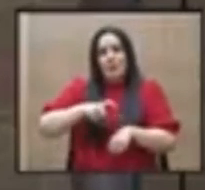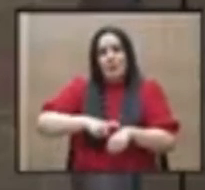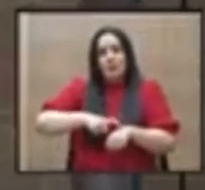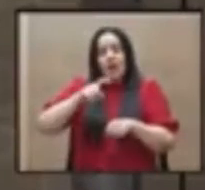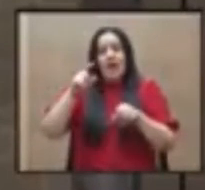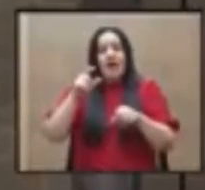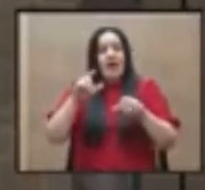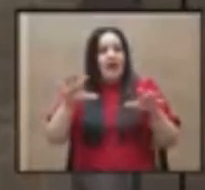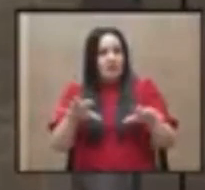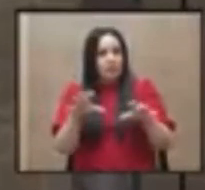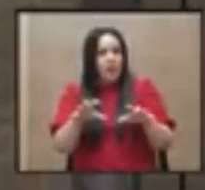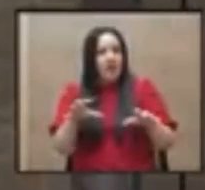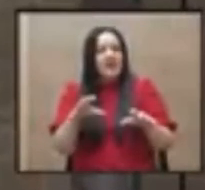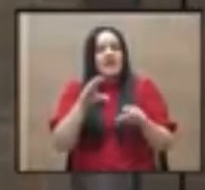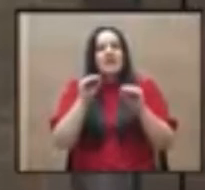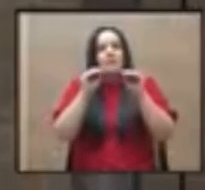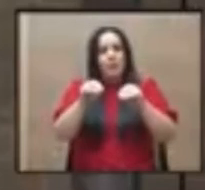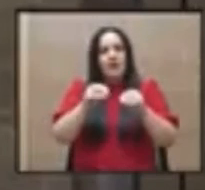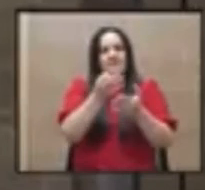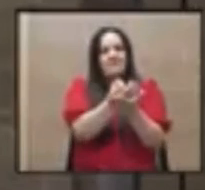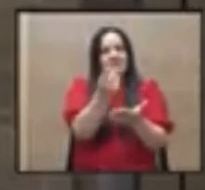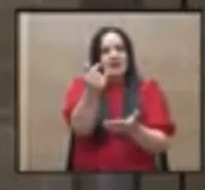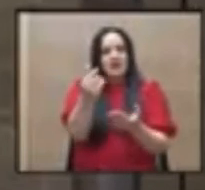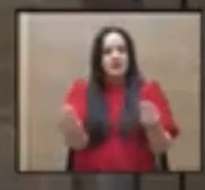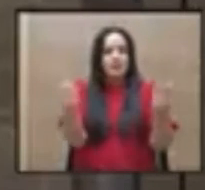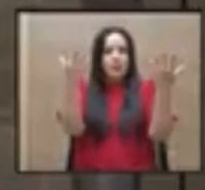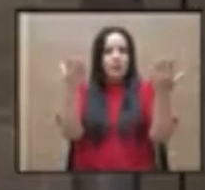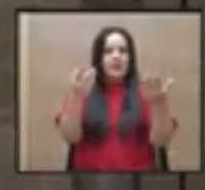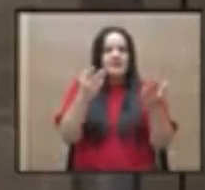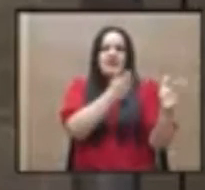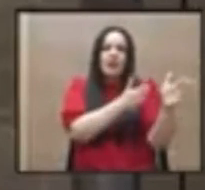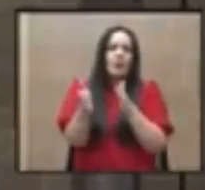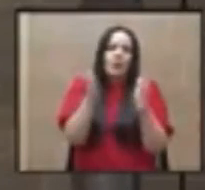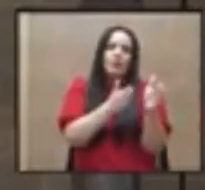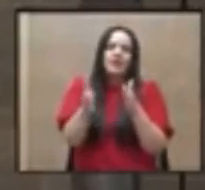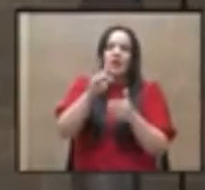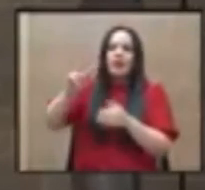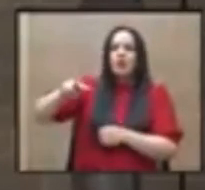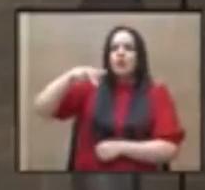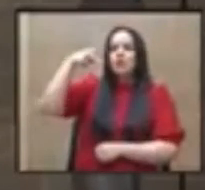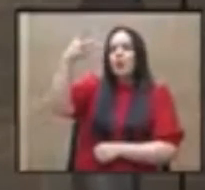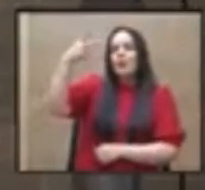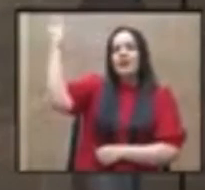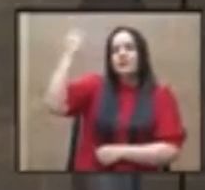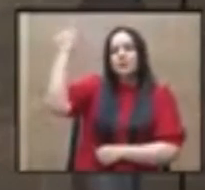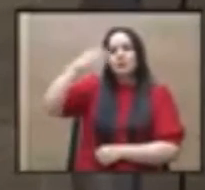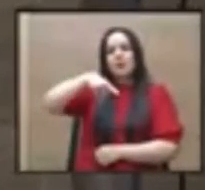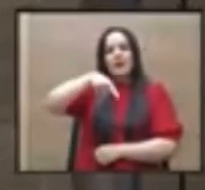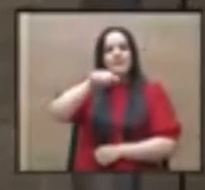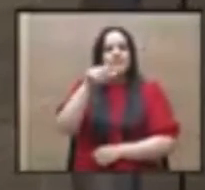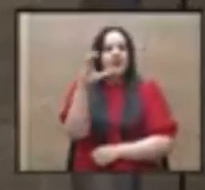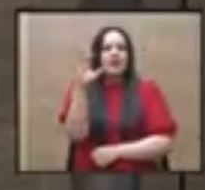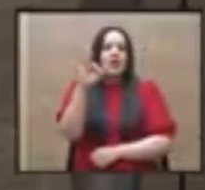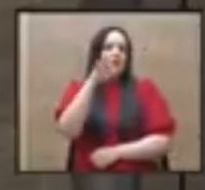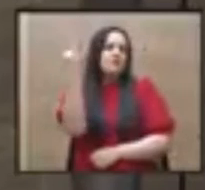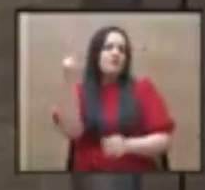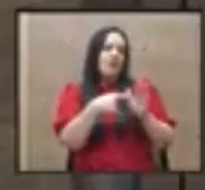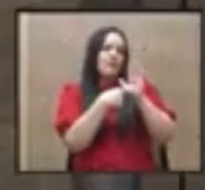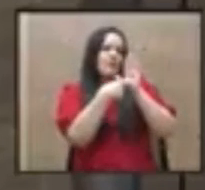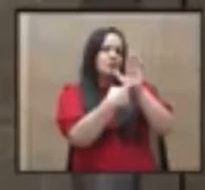las finanzas públicas en orden. El doble discurso del PAC y su manera de maquillar la